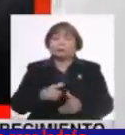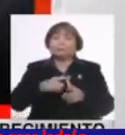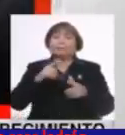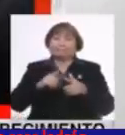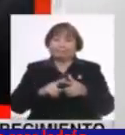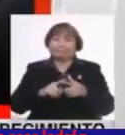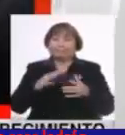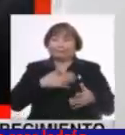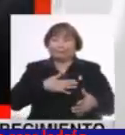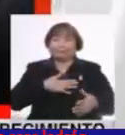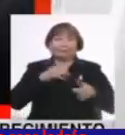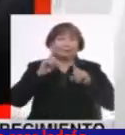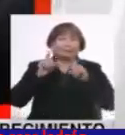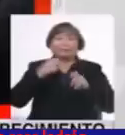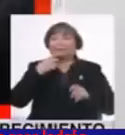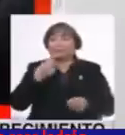Entonces, mi pregunta es,